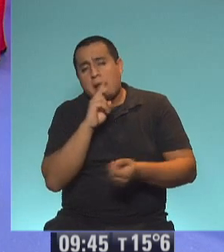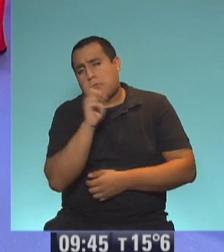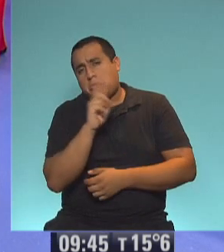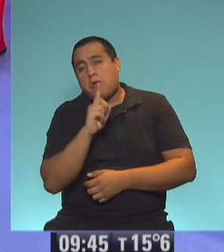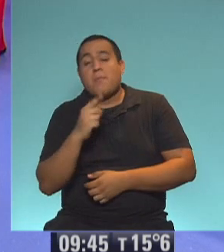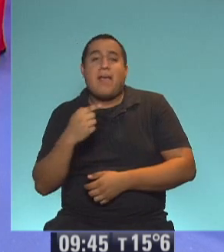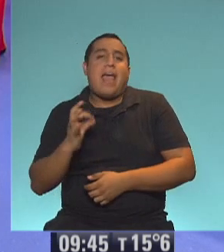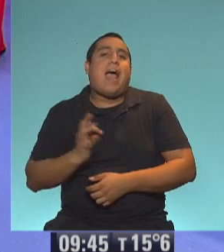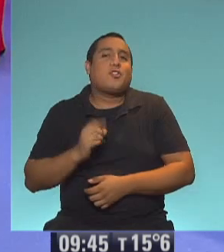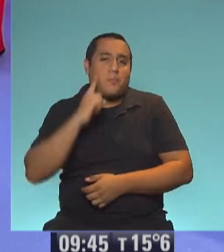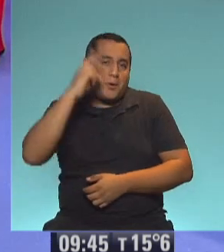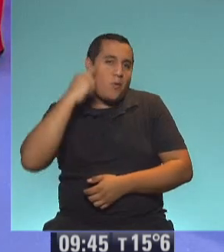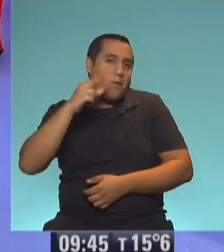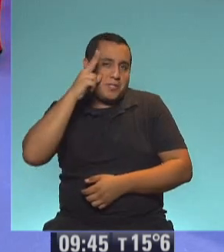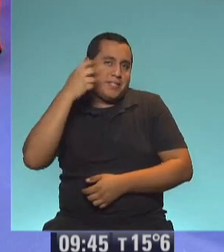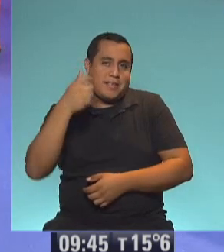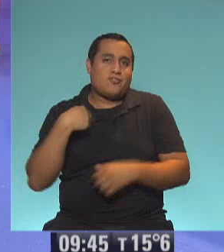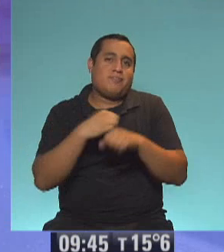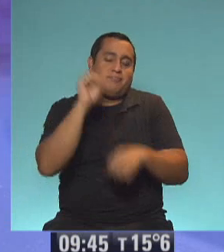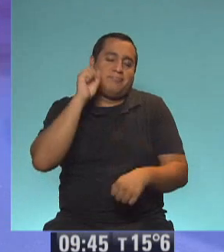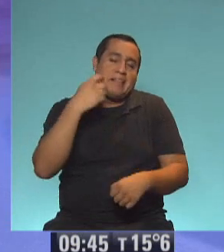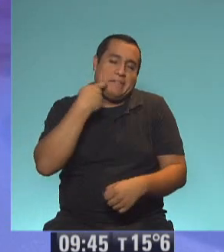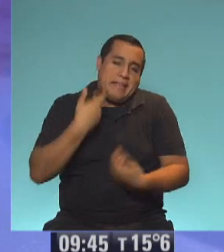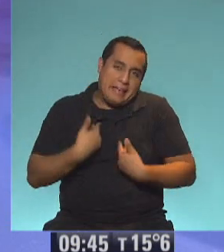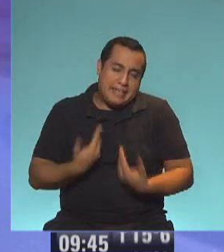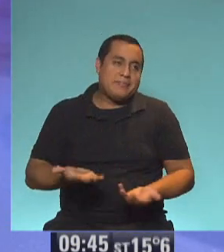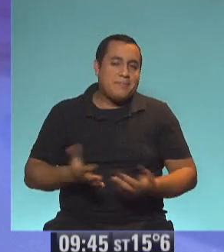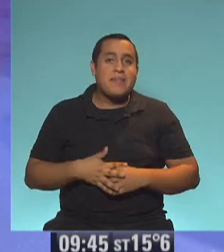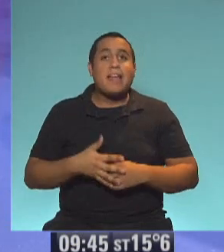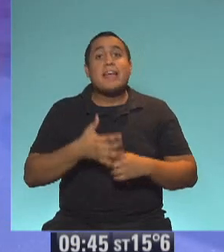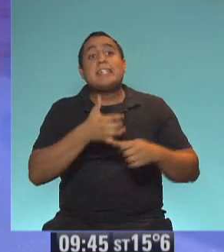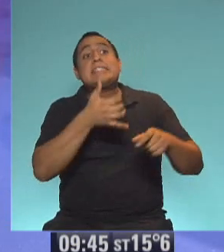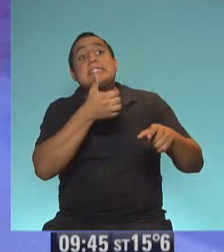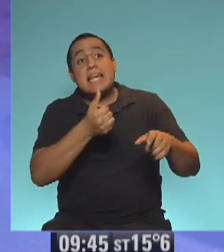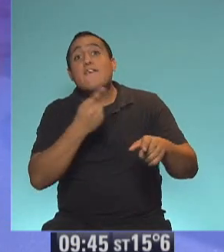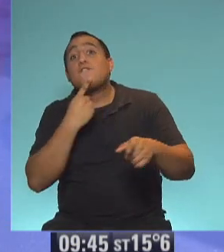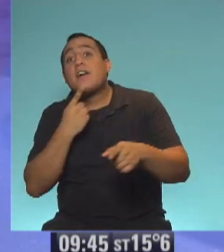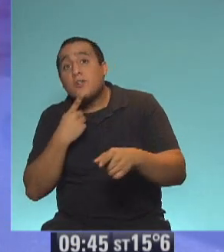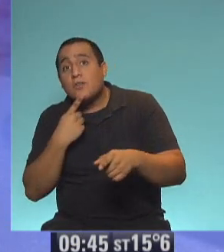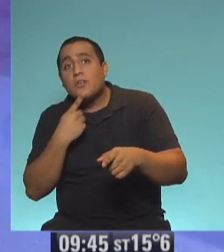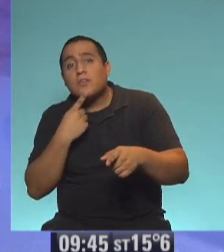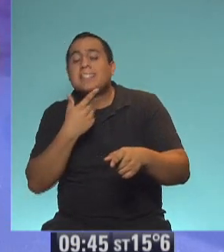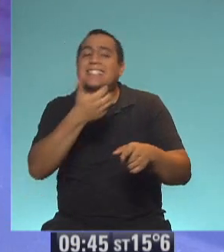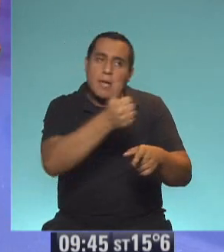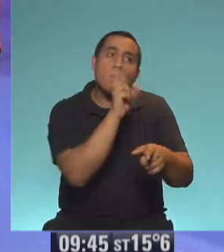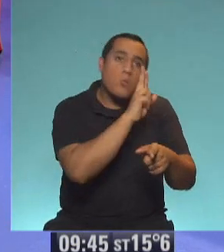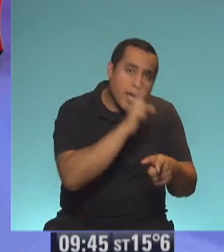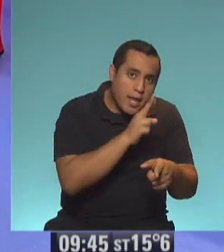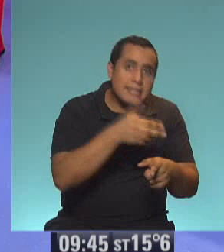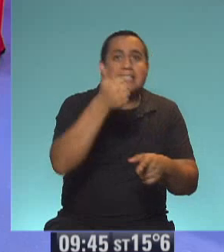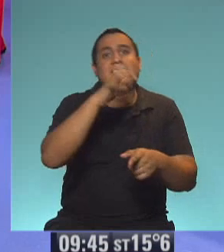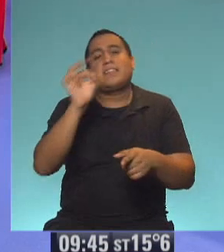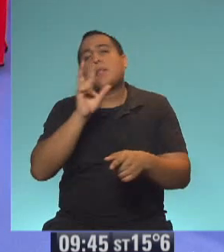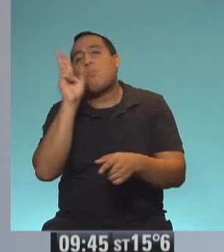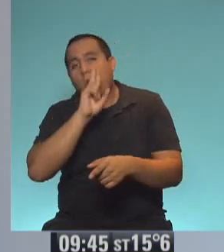soy viejita, entonces... Ahí sí, 6 varones y 6 mujeres y 60 varones. Ahí era